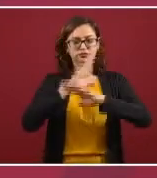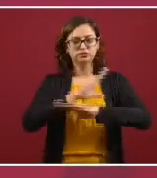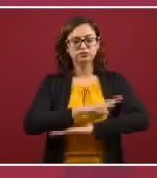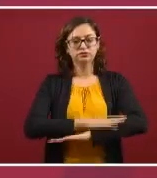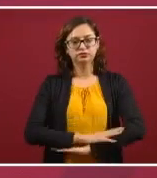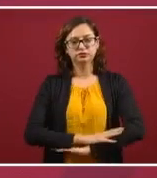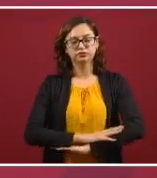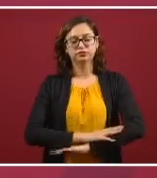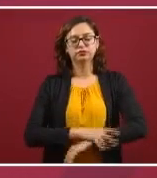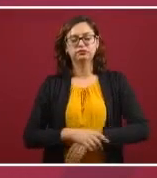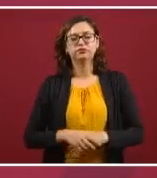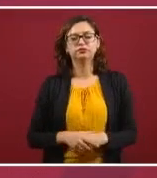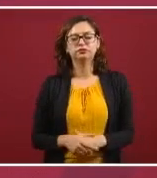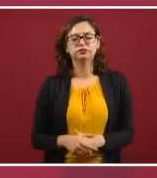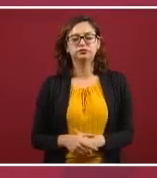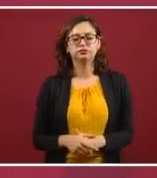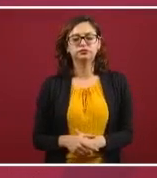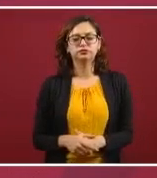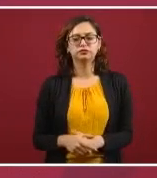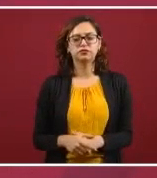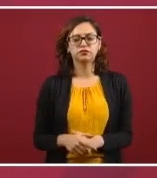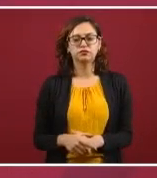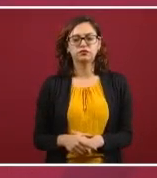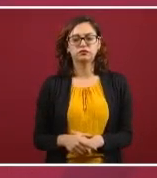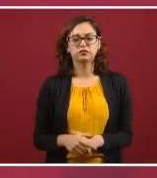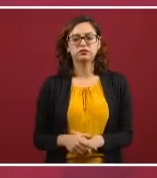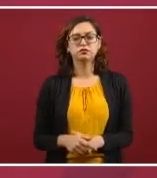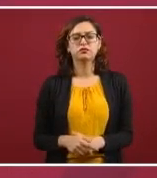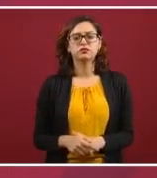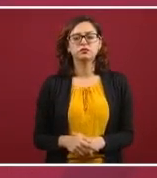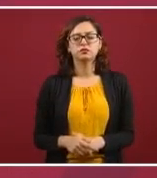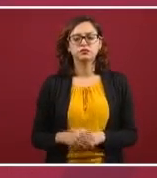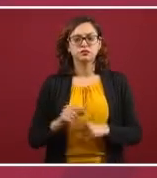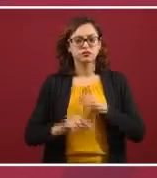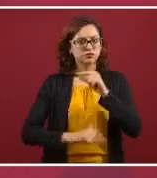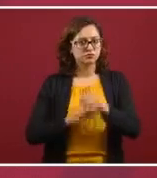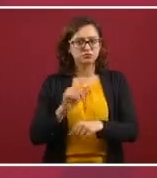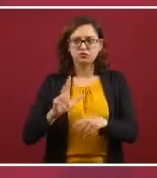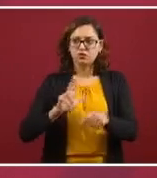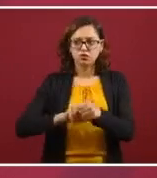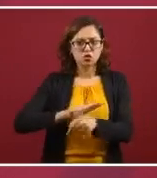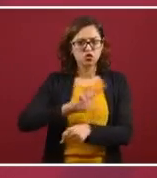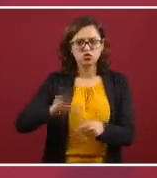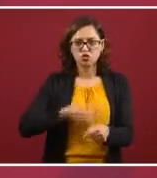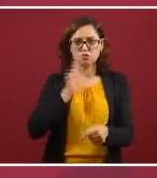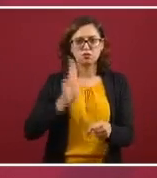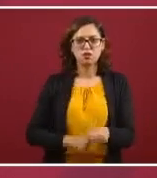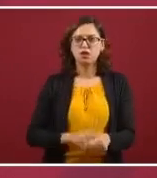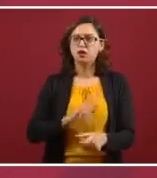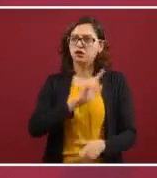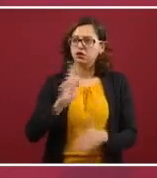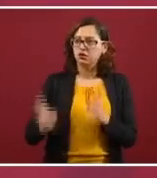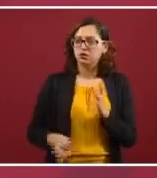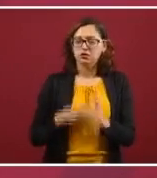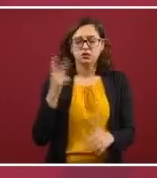Culiacán, se vuelve a la normalidad, que era lo que nos